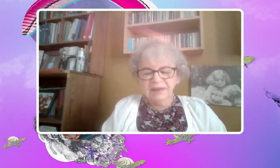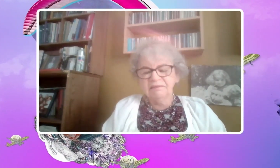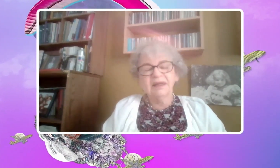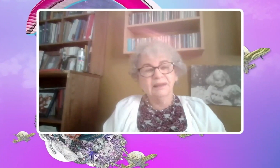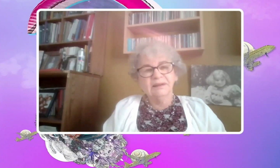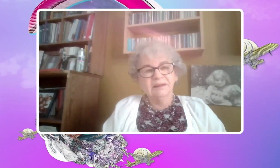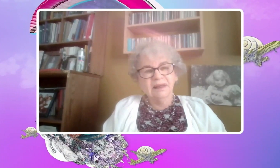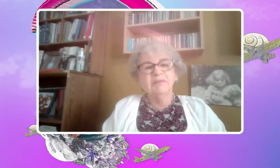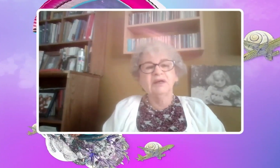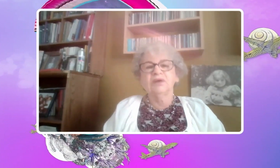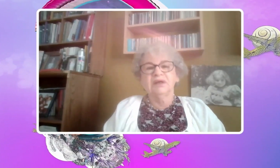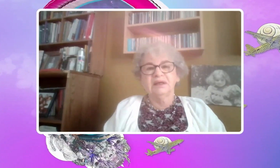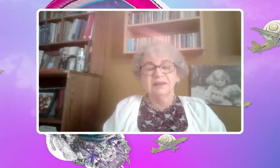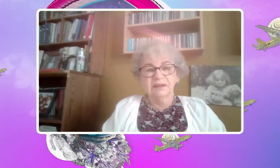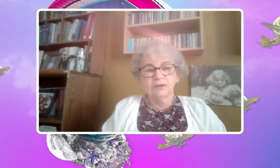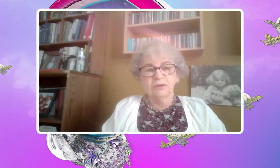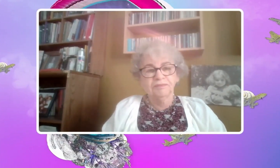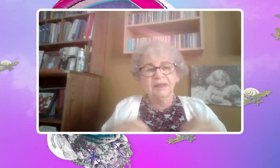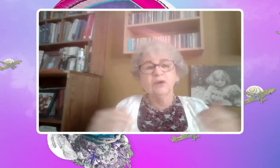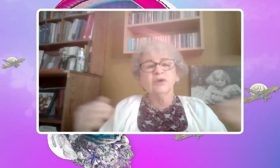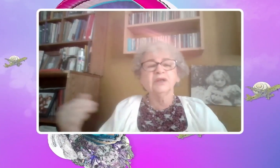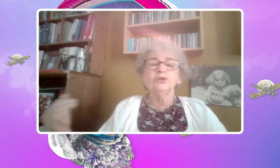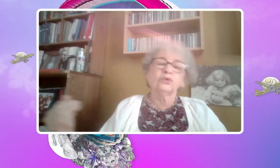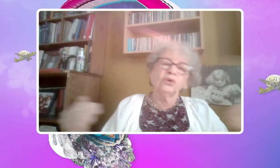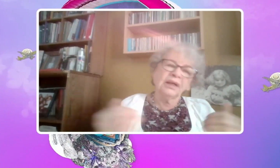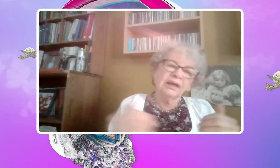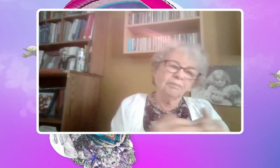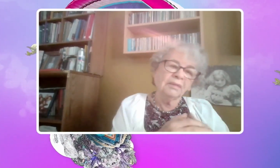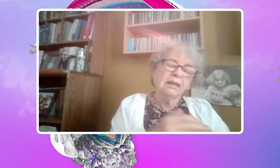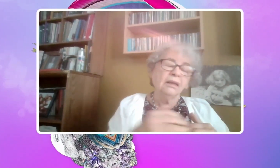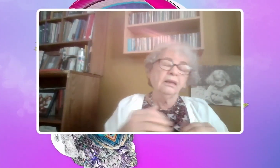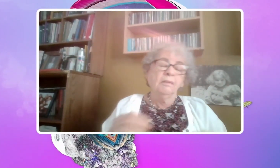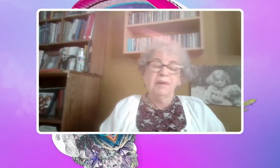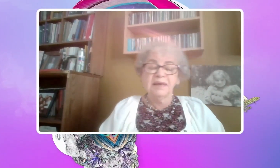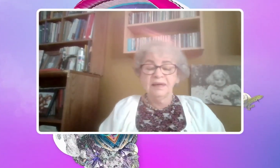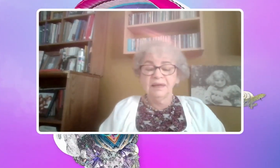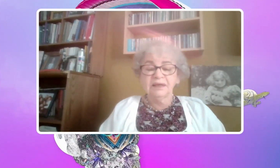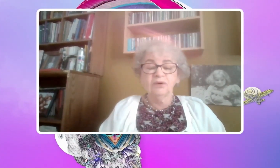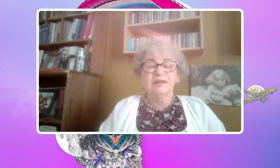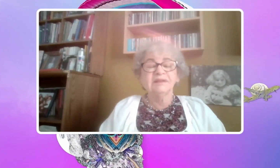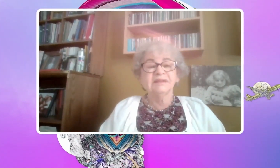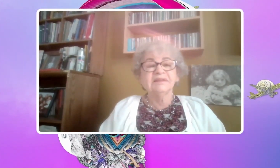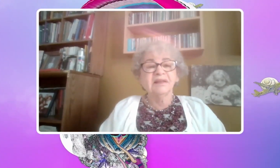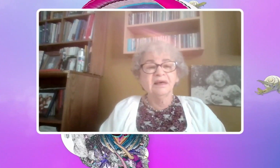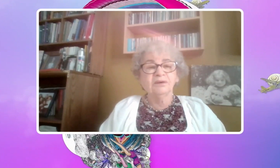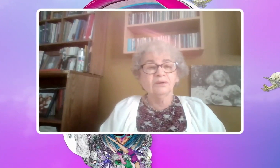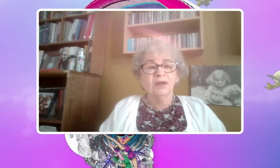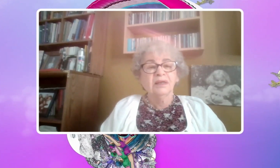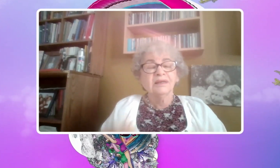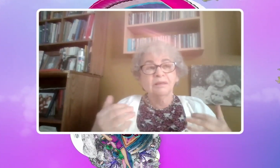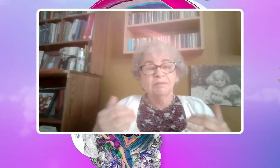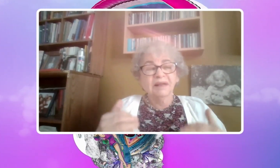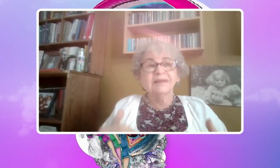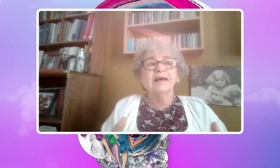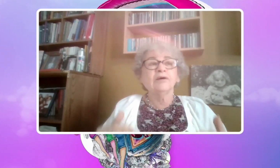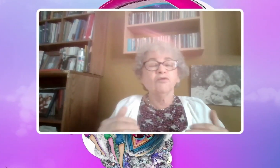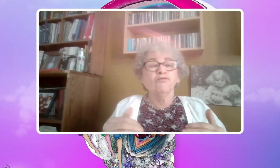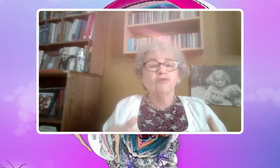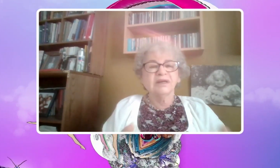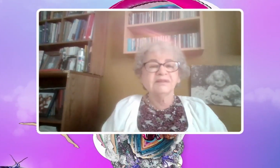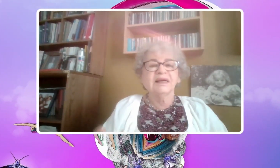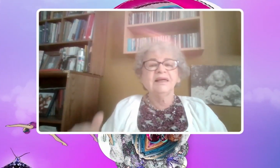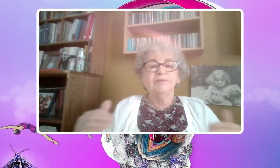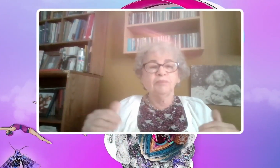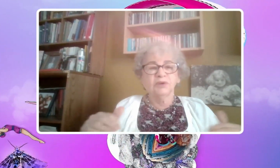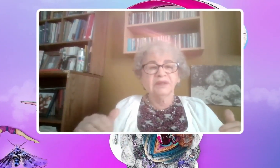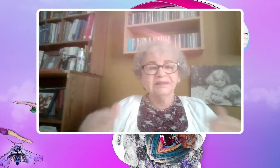político más deliberante y menos jerárquico. Creo que en todas las paneles que nos antecedieron se plantea